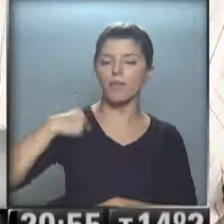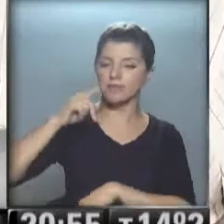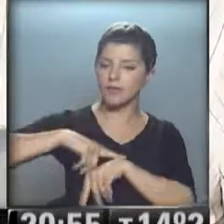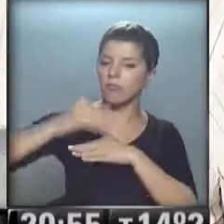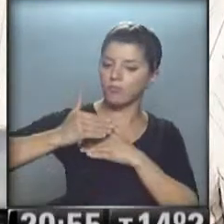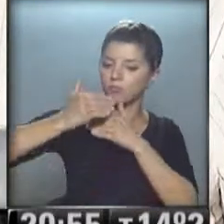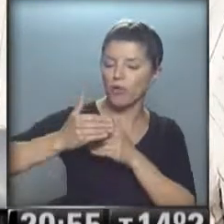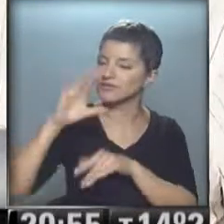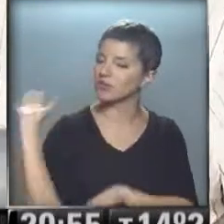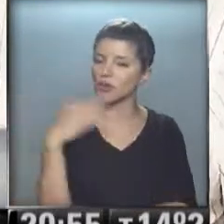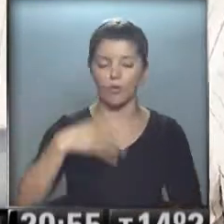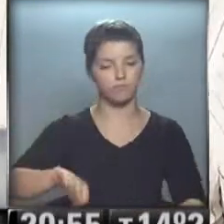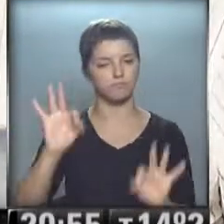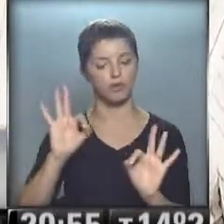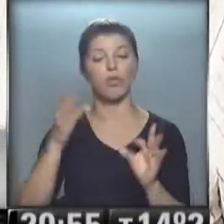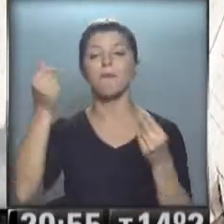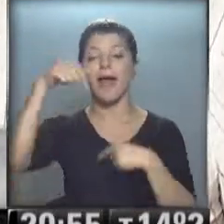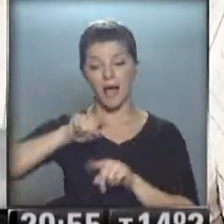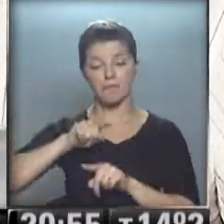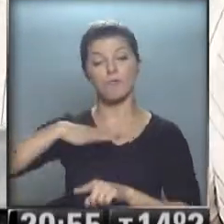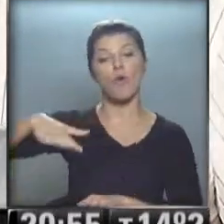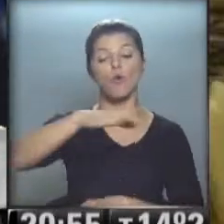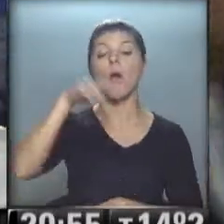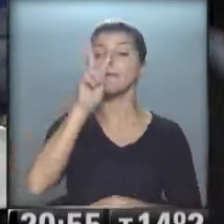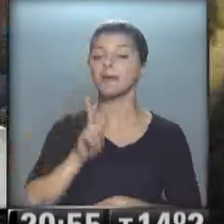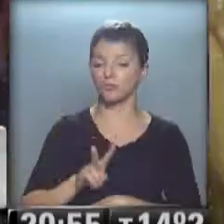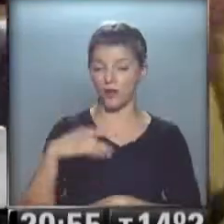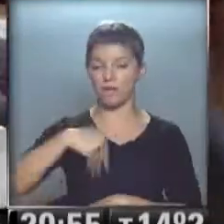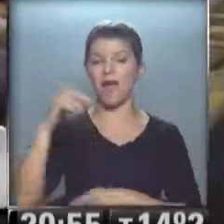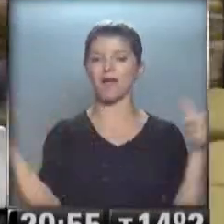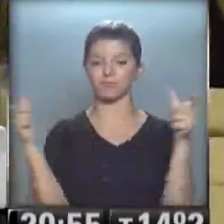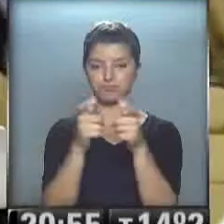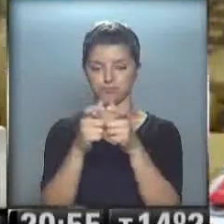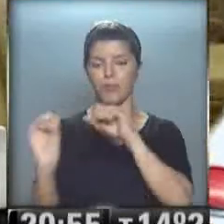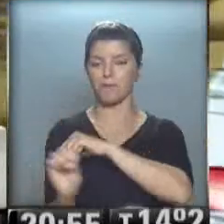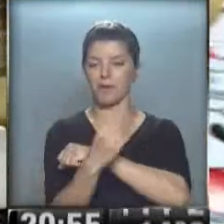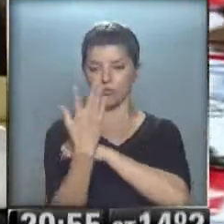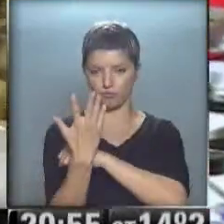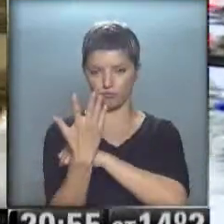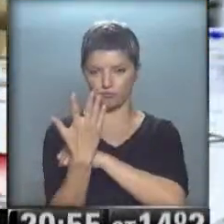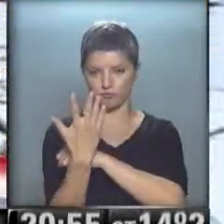listo para que se lleve a cabo, aquí en Venezuela, la reunión de mandatarios del Mercosur.